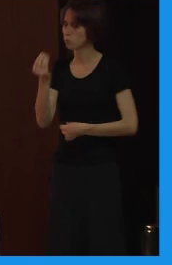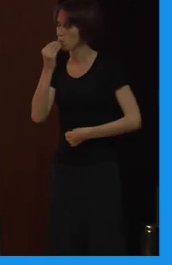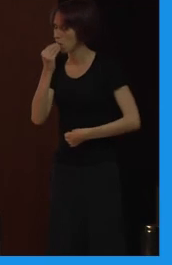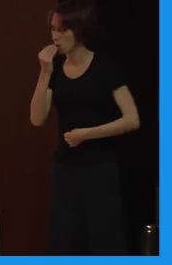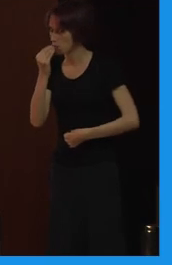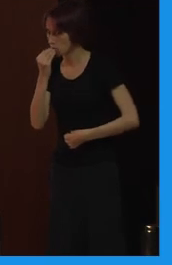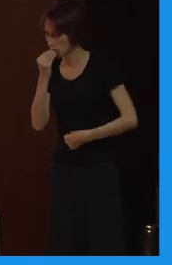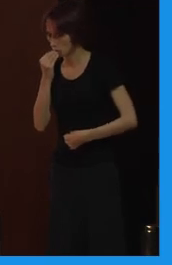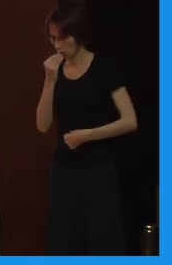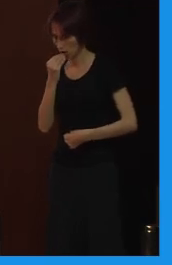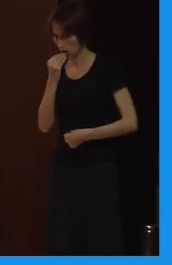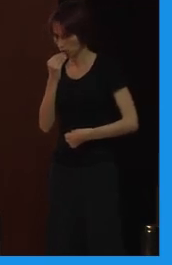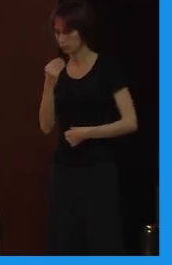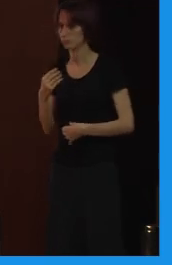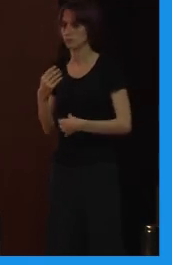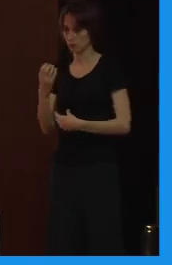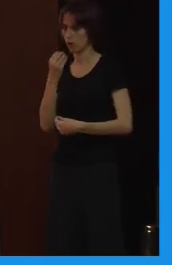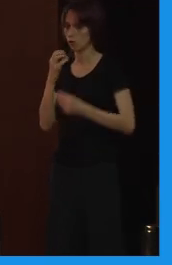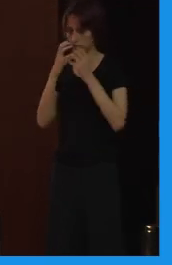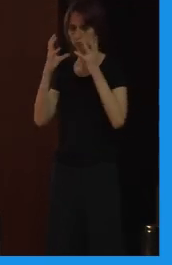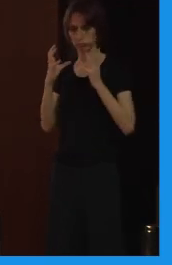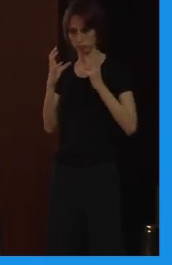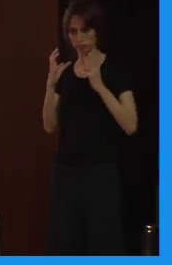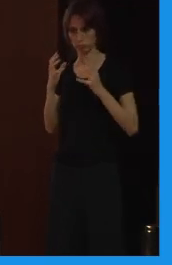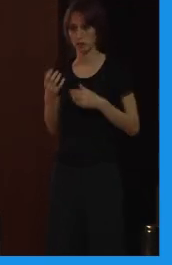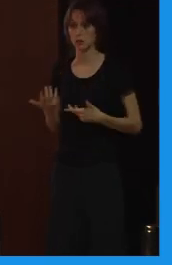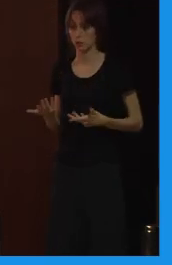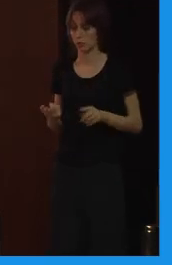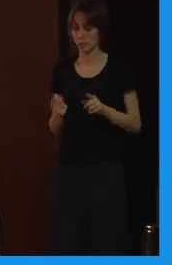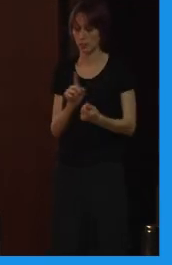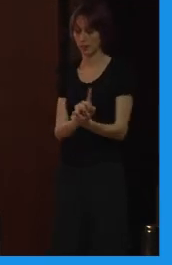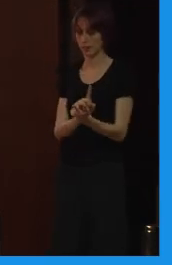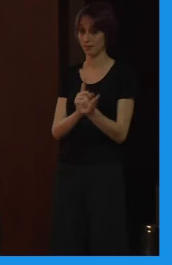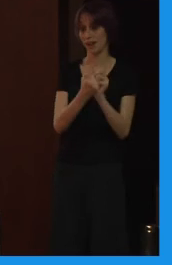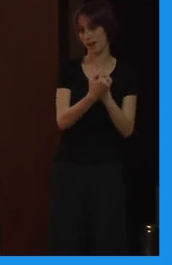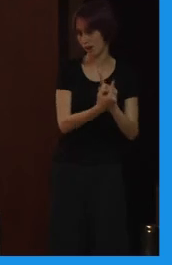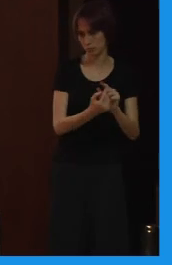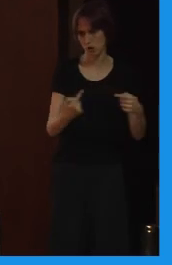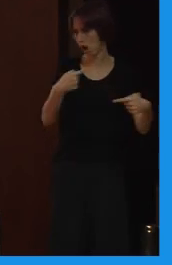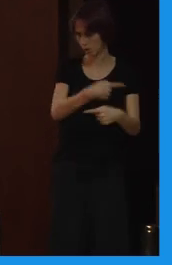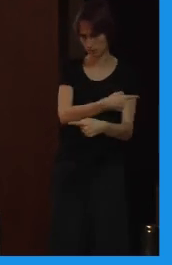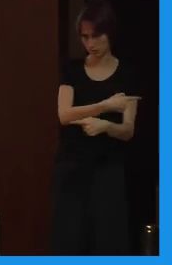Y hemos dicho que generalmente las personas con fibromialgia, por la mala